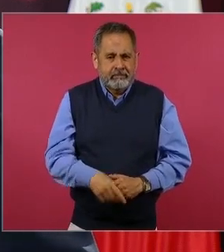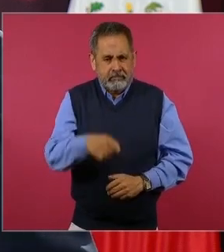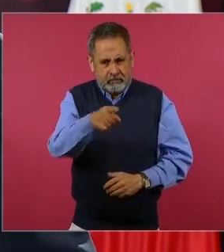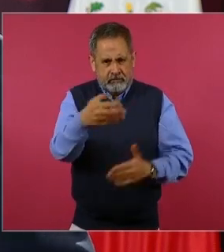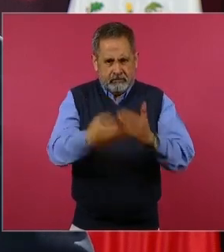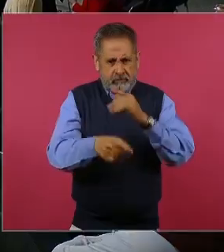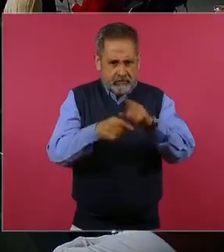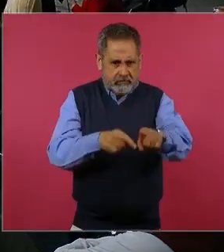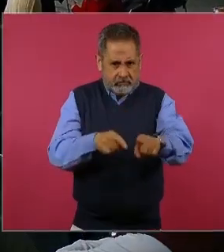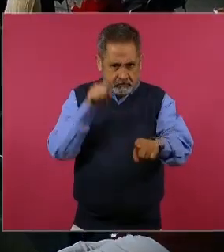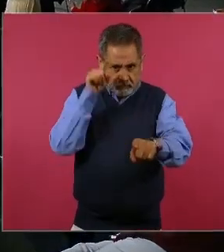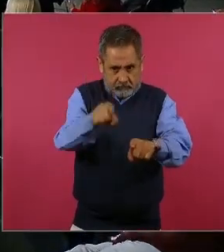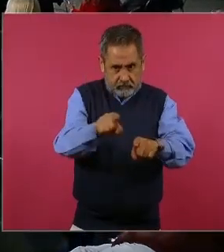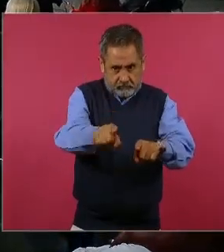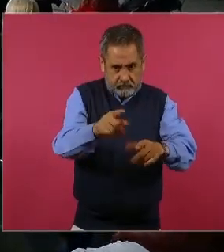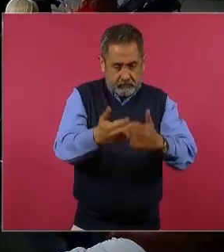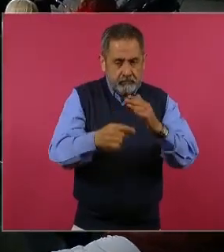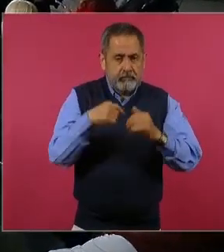¿Quedas tú? Tú eres.